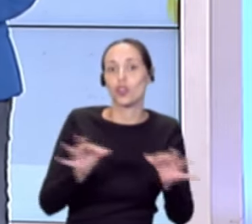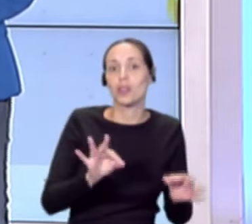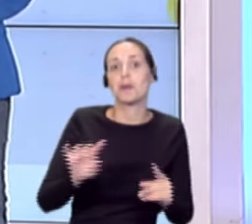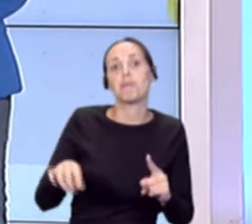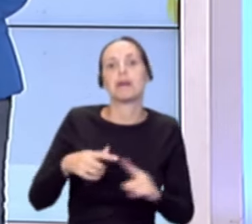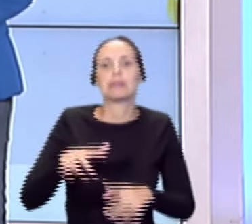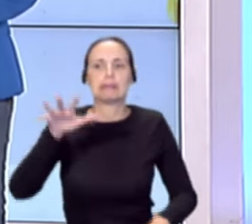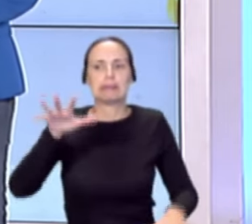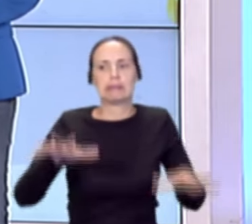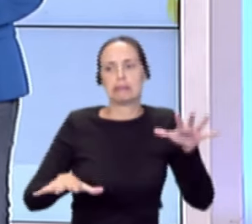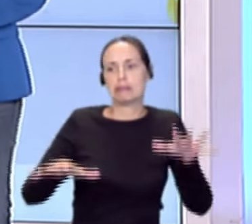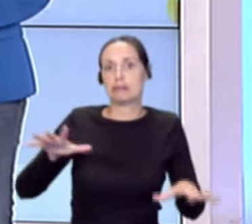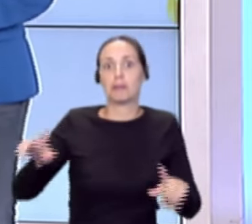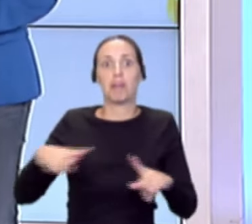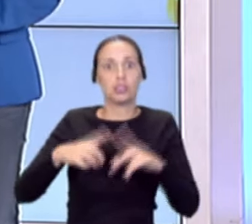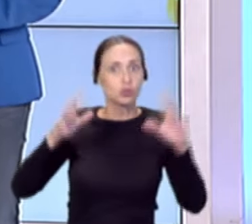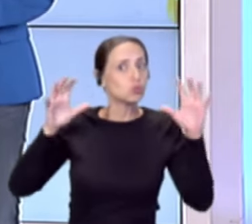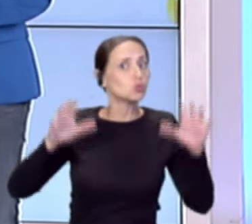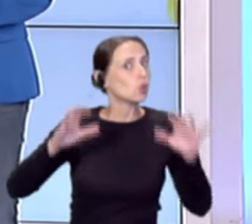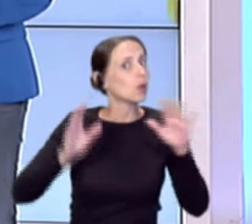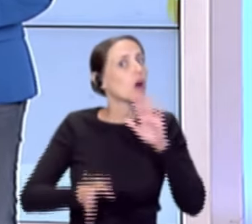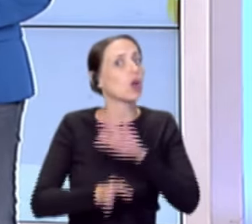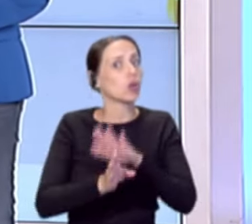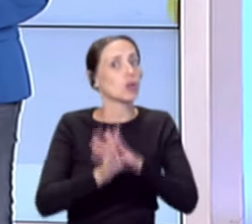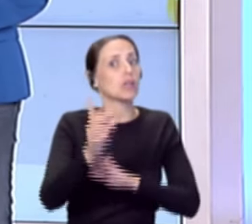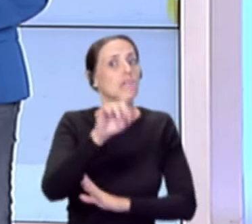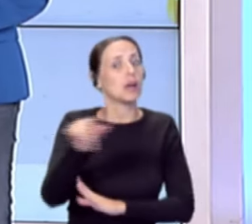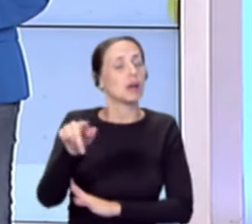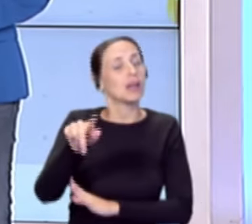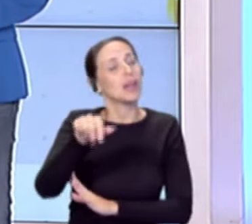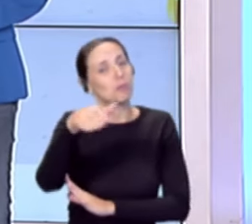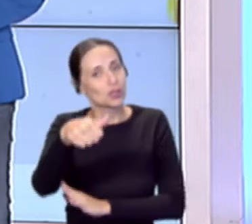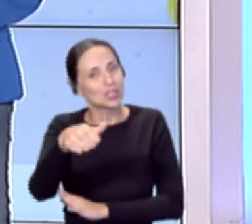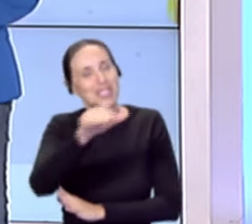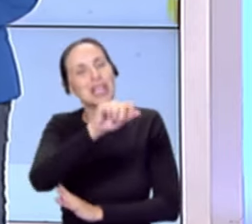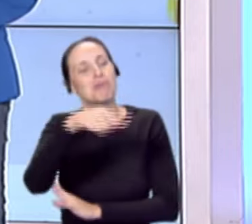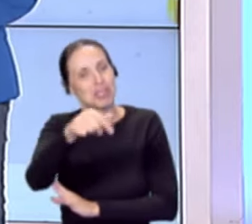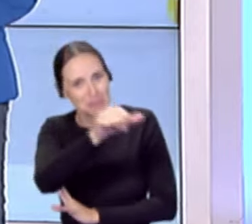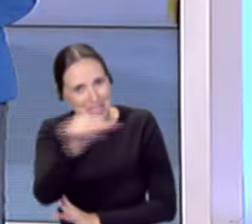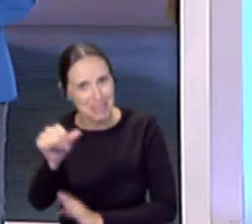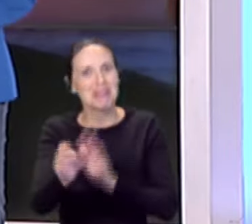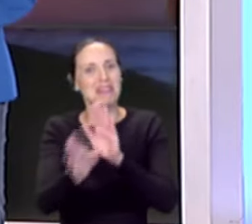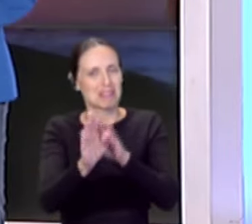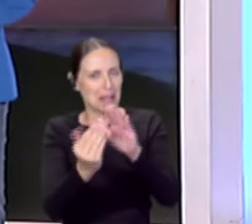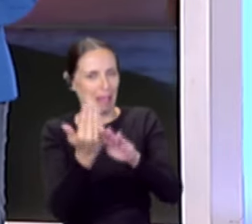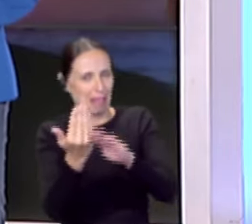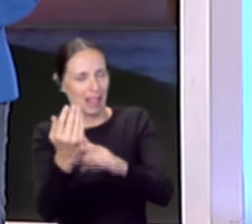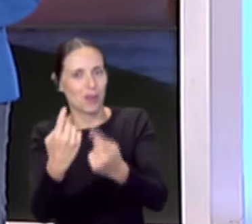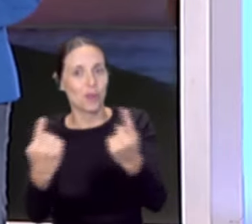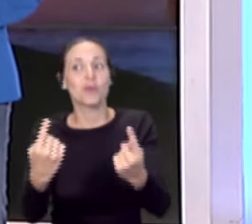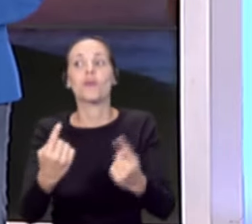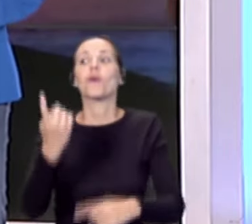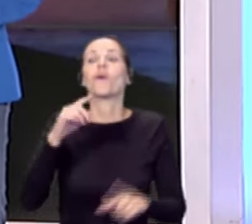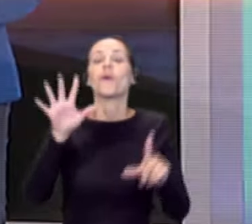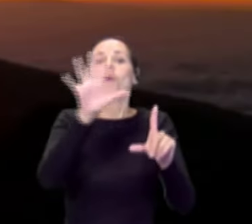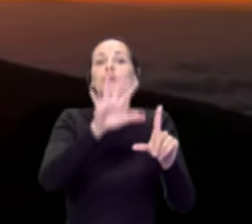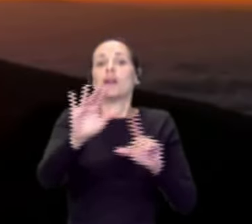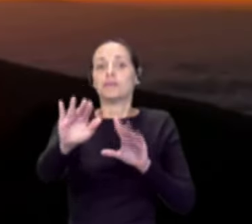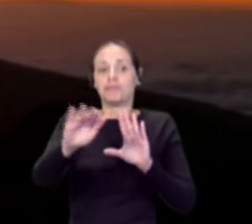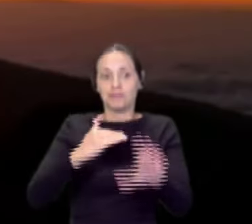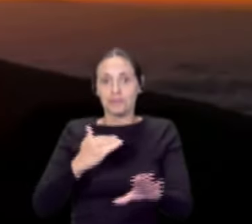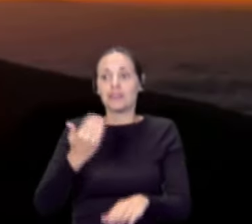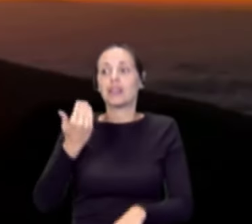inestabilidad y de tiempo con lluvia se va a mantener también los primeros días de la próxima semana. Y nos vamos a despedir con una imagen que compartían ustedes con nosotros